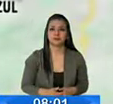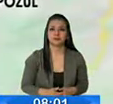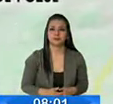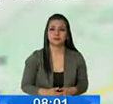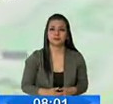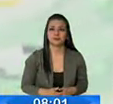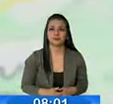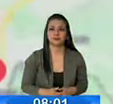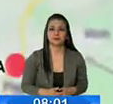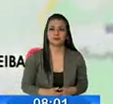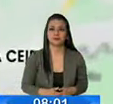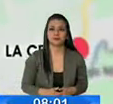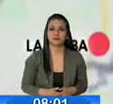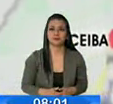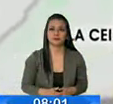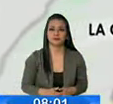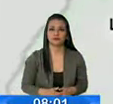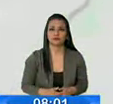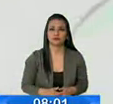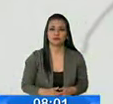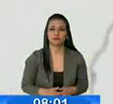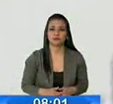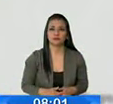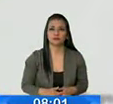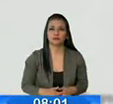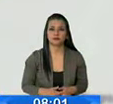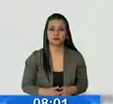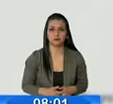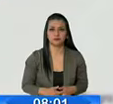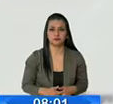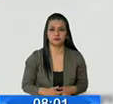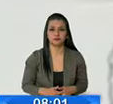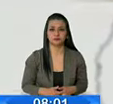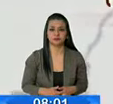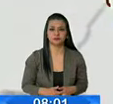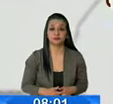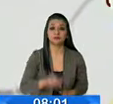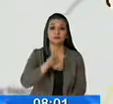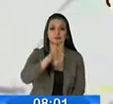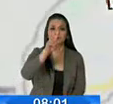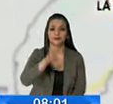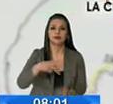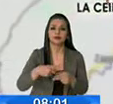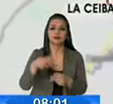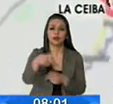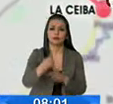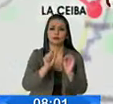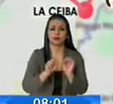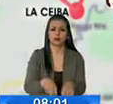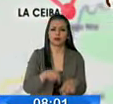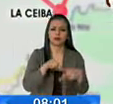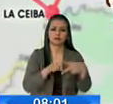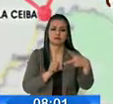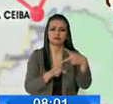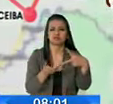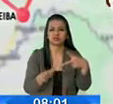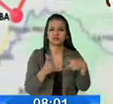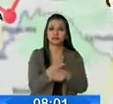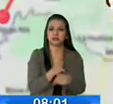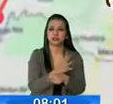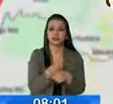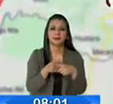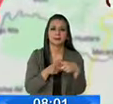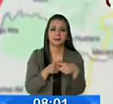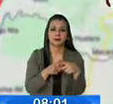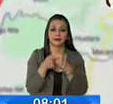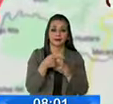Catacocha, Celica, San Juan de Pozul, Pindal, La Ceiba, Manga Urco, 320 kilómetros, aproximadamente 5 horas y media